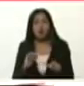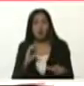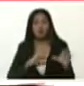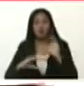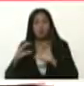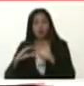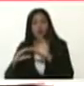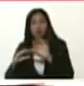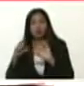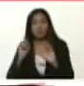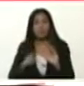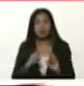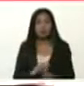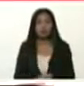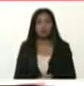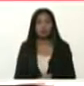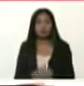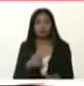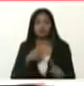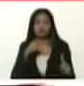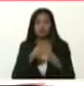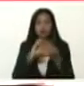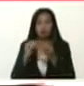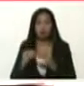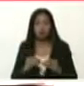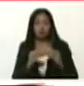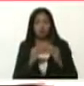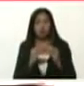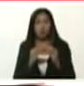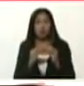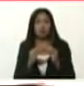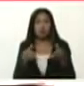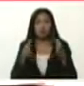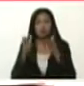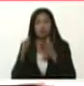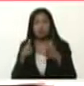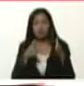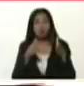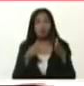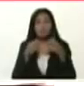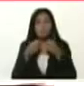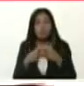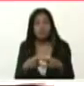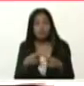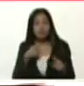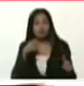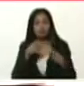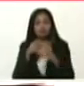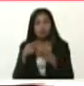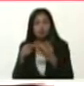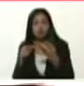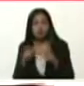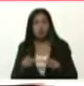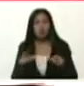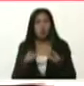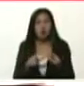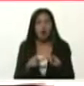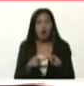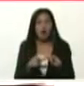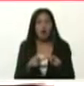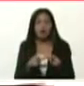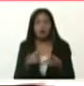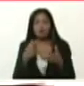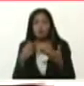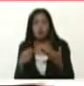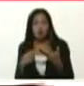telecomunicaciones también, con el propósito de restablecer la infraestructura perdida en focos de zonas populares, materiales de alta